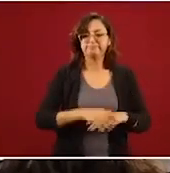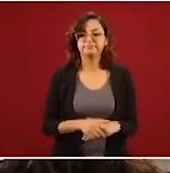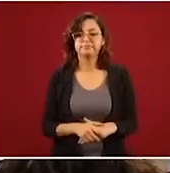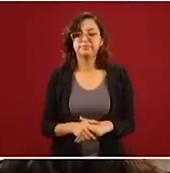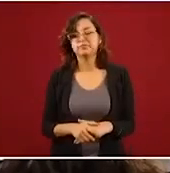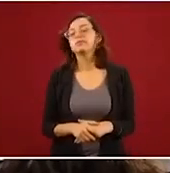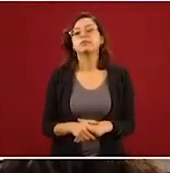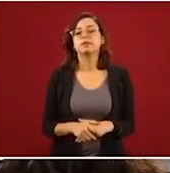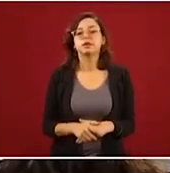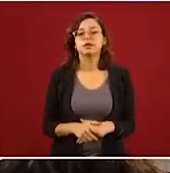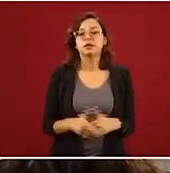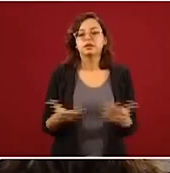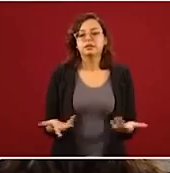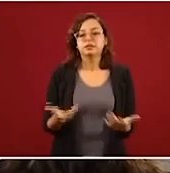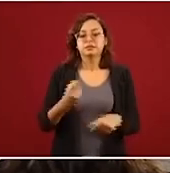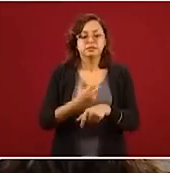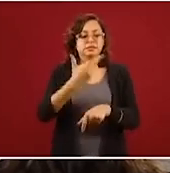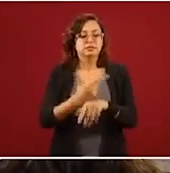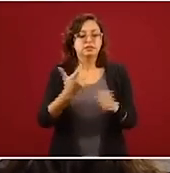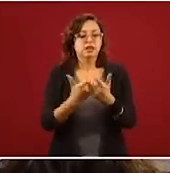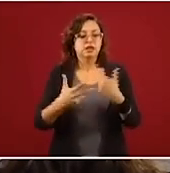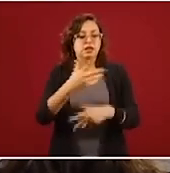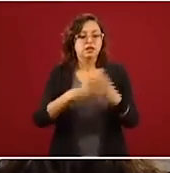Secretaría de Economía para